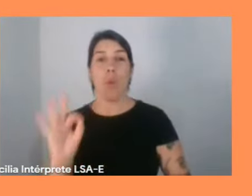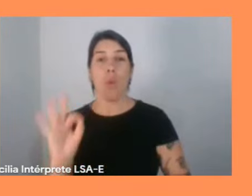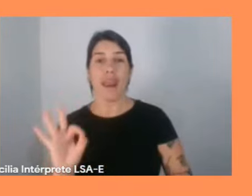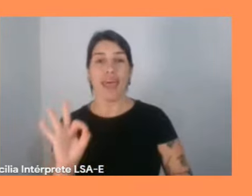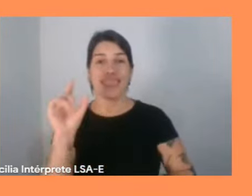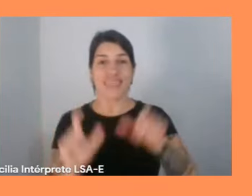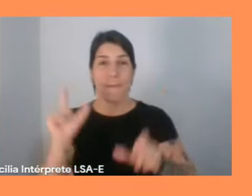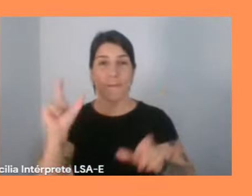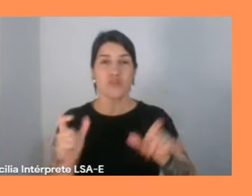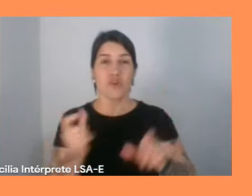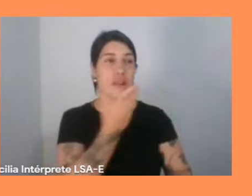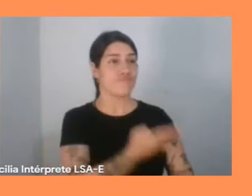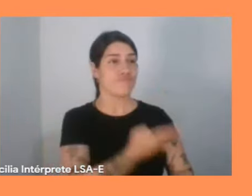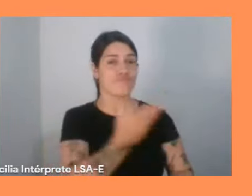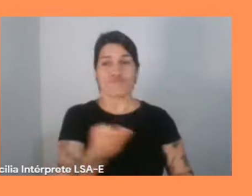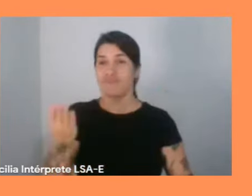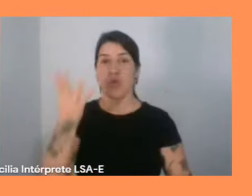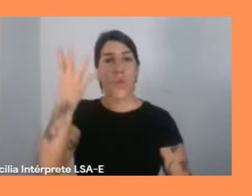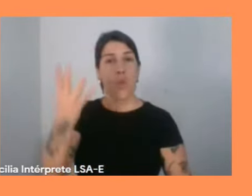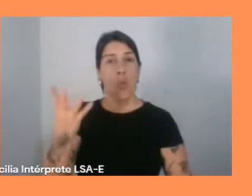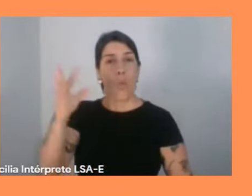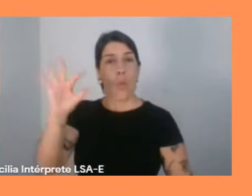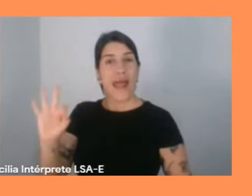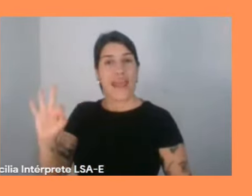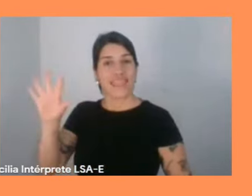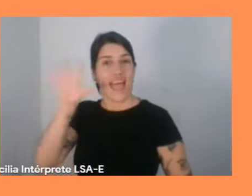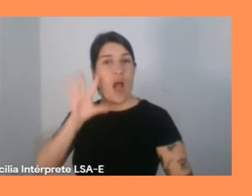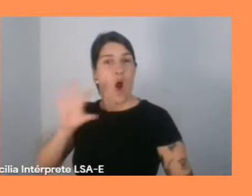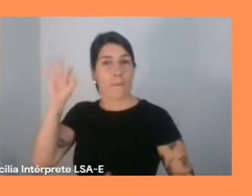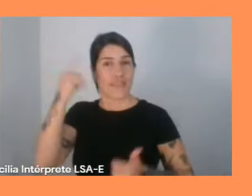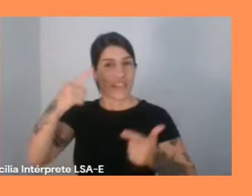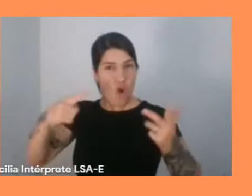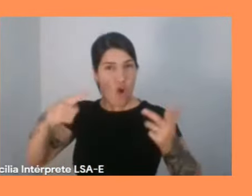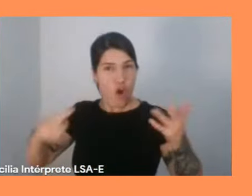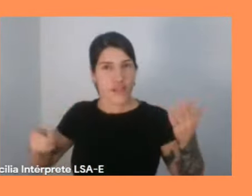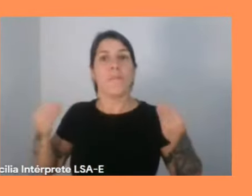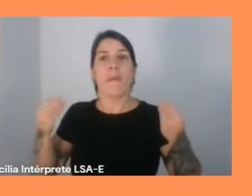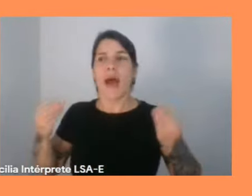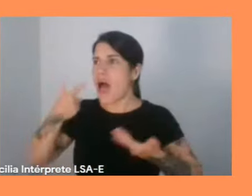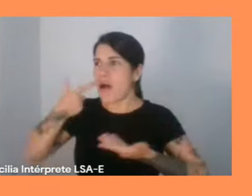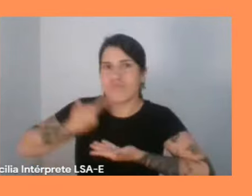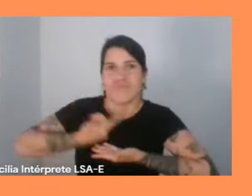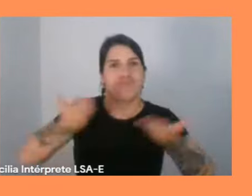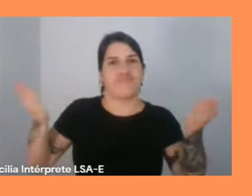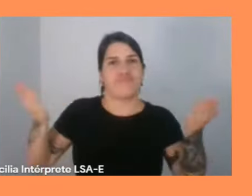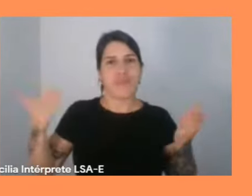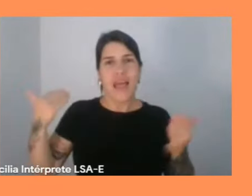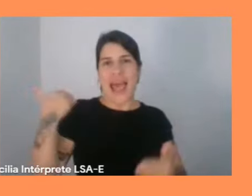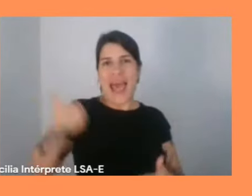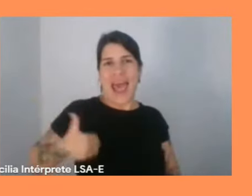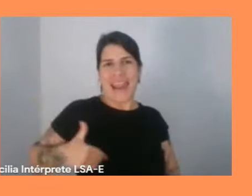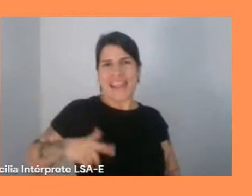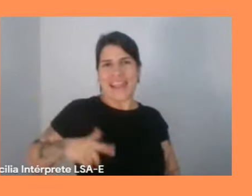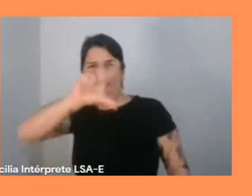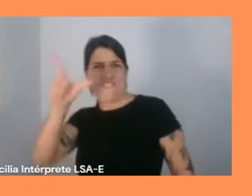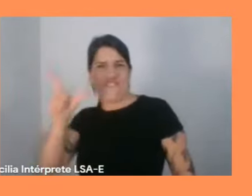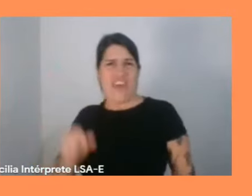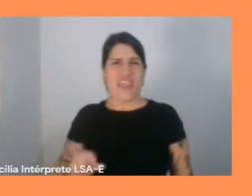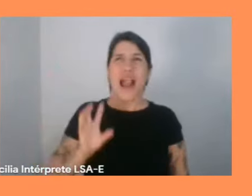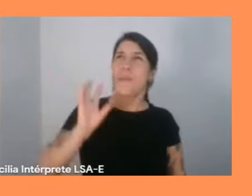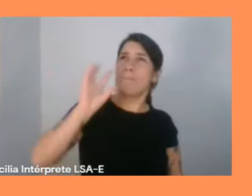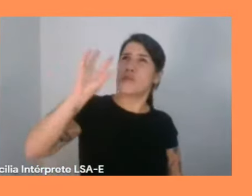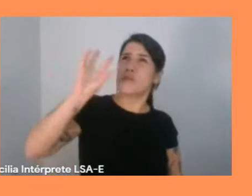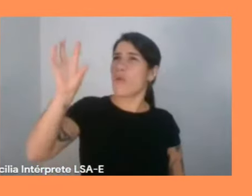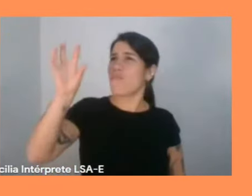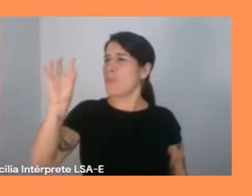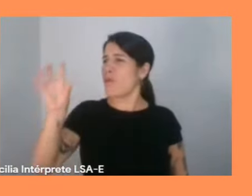la conformación de nuestro movimiento federal, que es muy federal y tiene voces de todas las provincias de nuestro país y